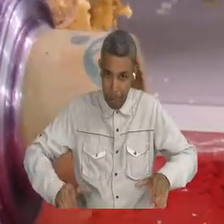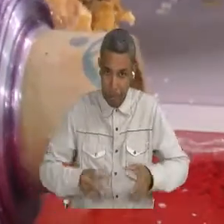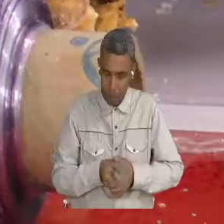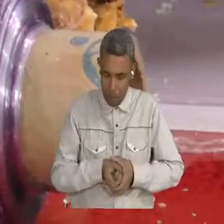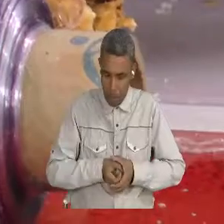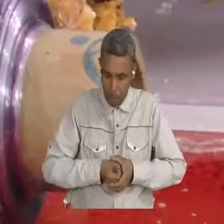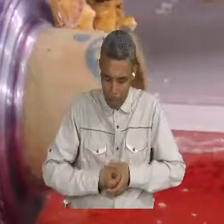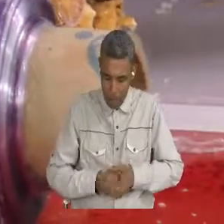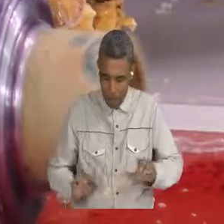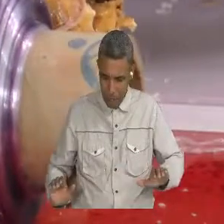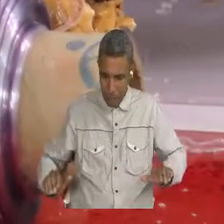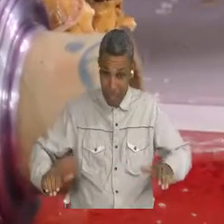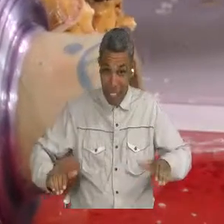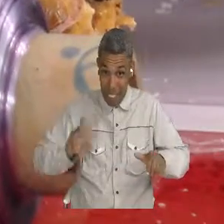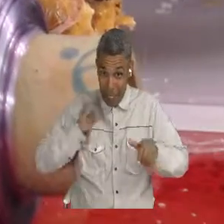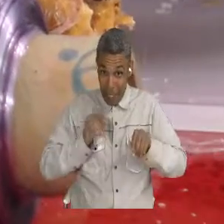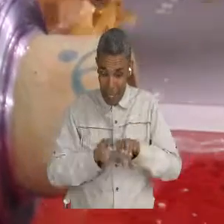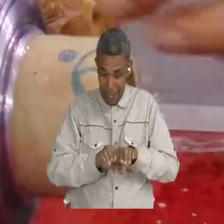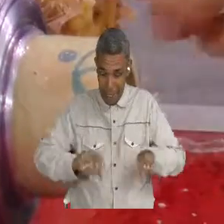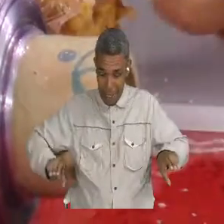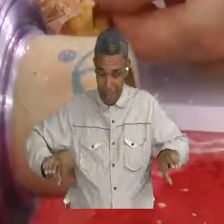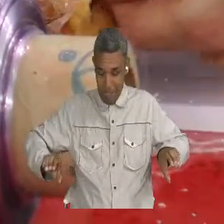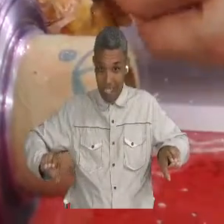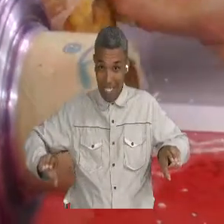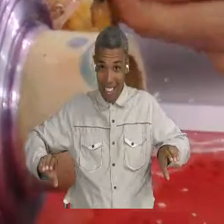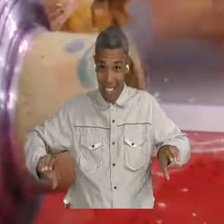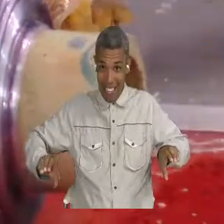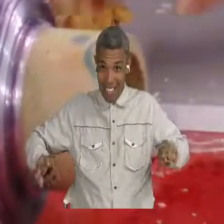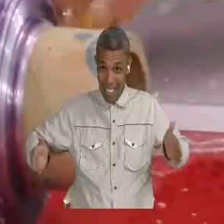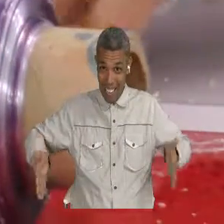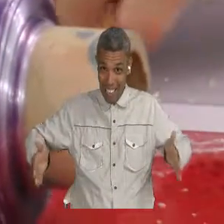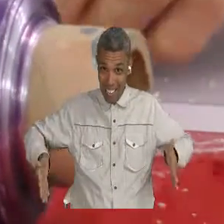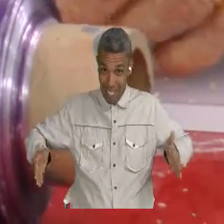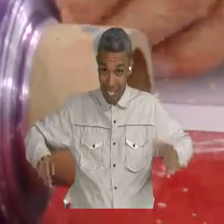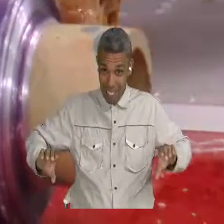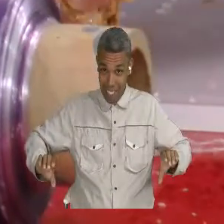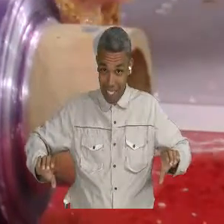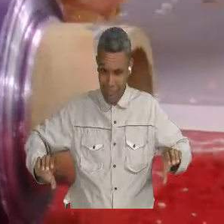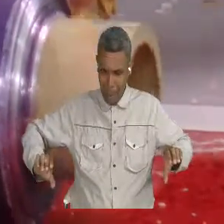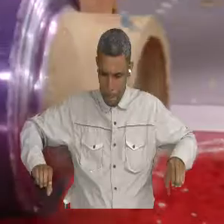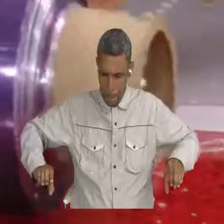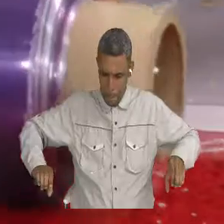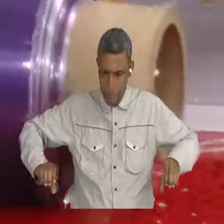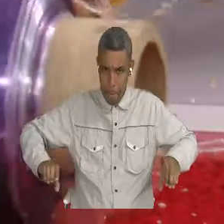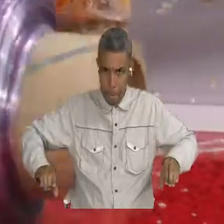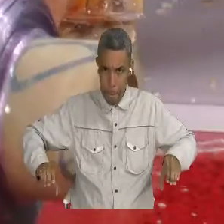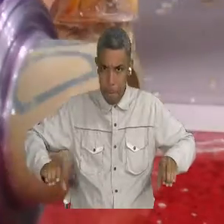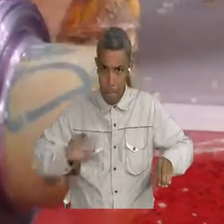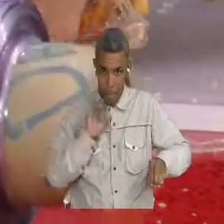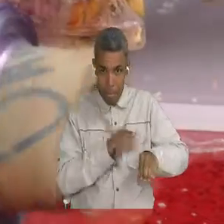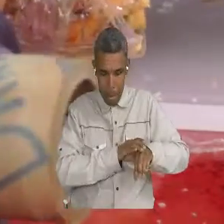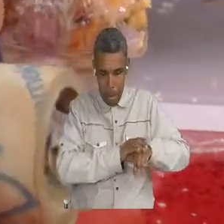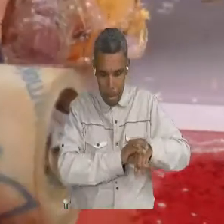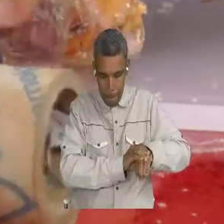puntas. Las puntas ir presionando. Para que no se salga la preparación, no se salga